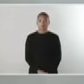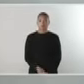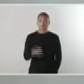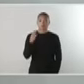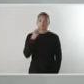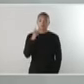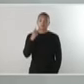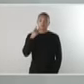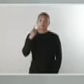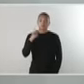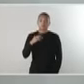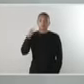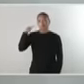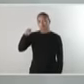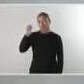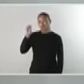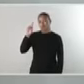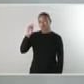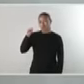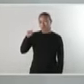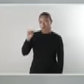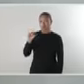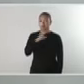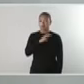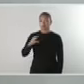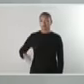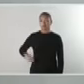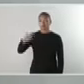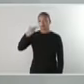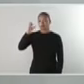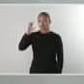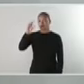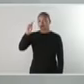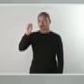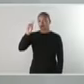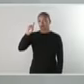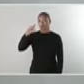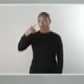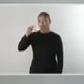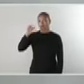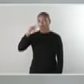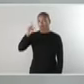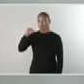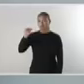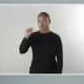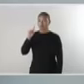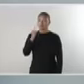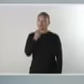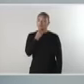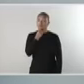palabra por el partido Morena Héctor Martín Garza González por un minuto candidato